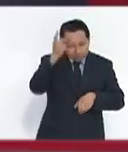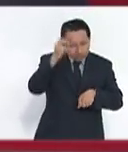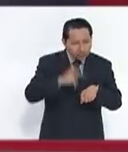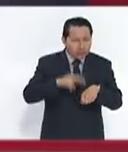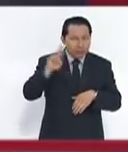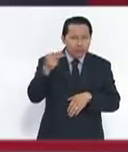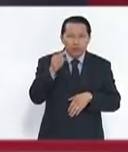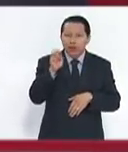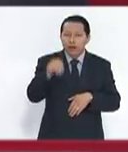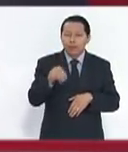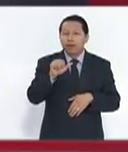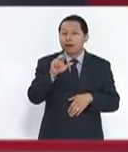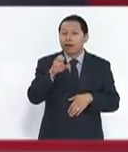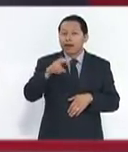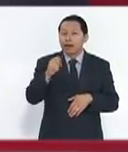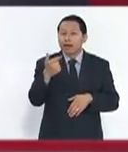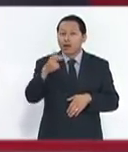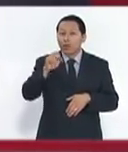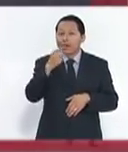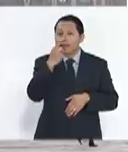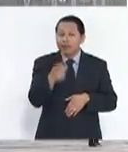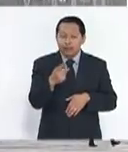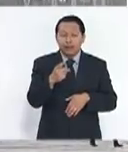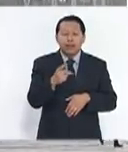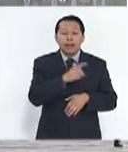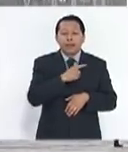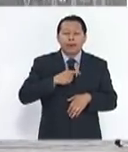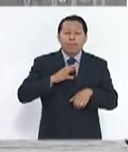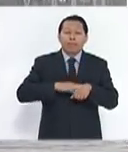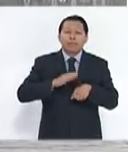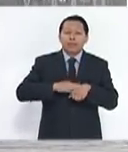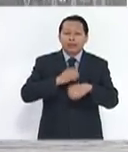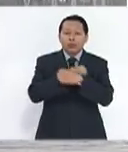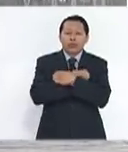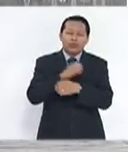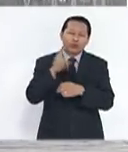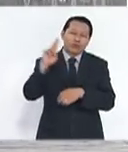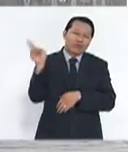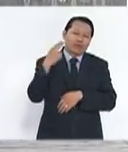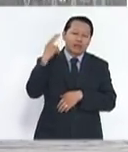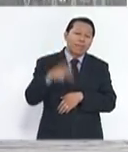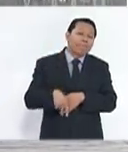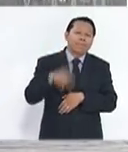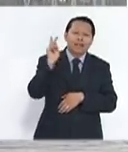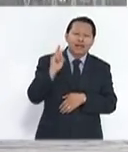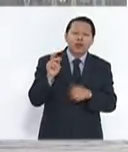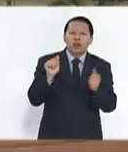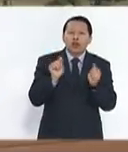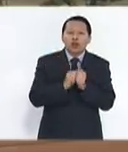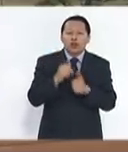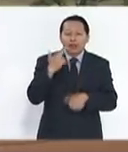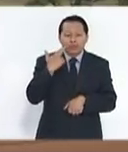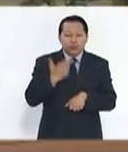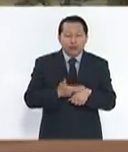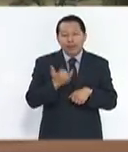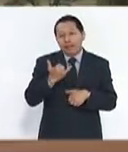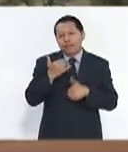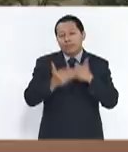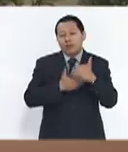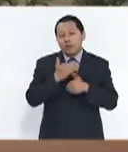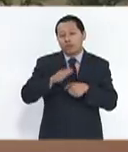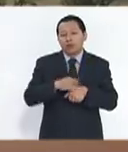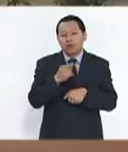UNAM, Enrique Graue, dijo que es necesario aumentar la matrícula de educación superior, pero de manera responsable y paulatina, ya